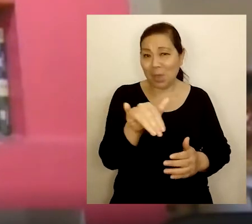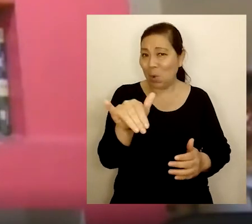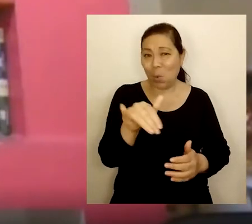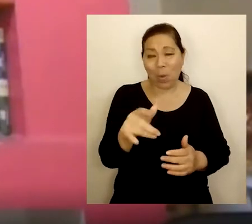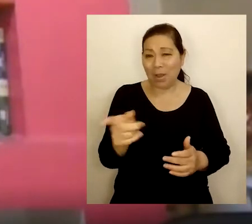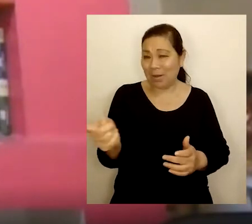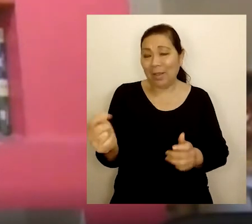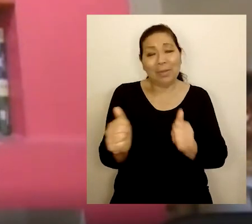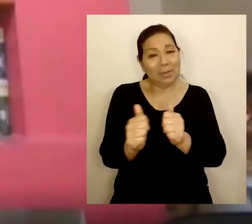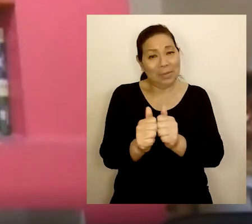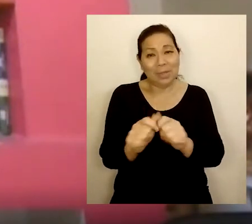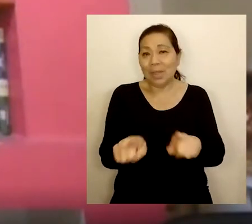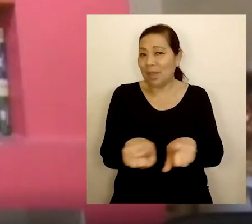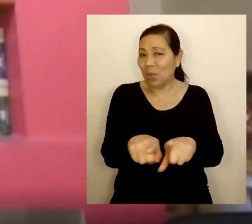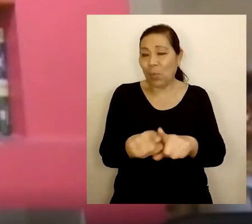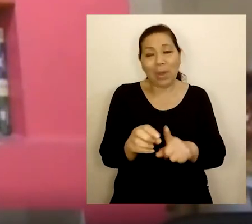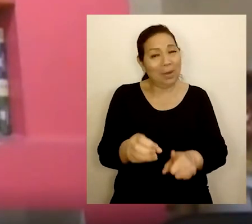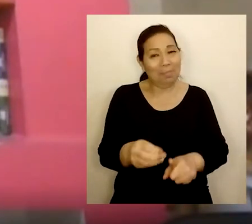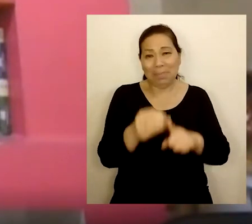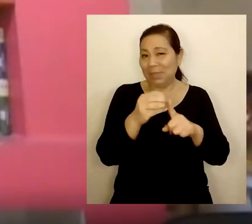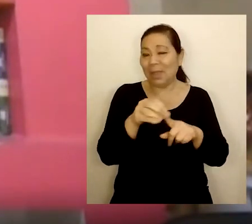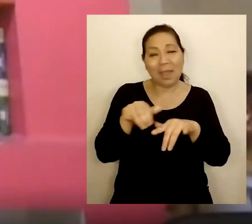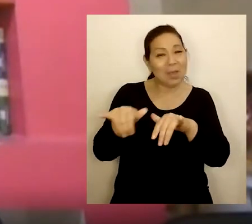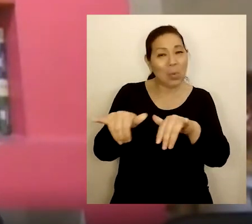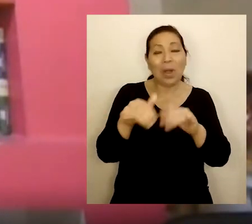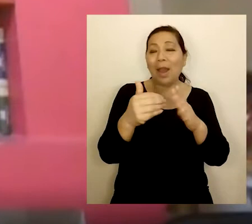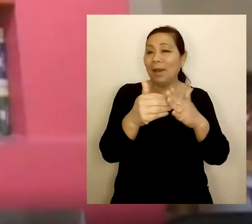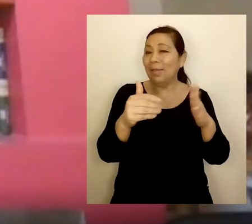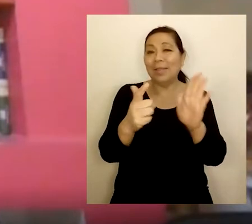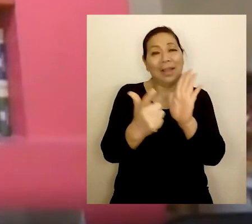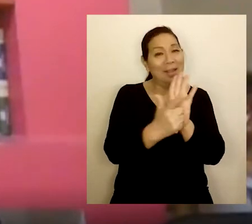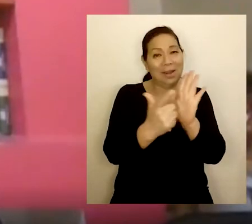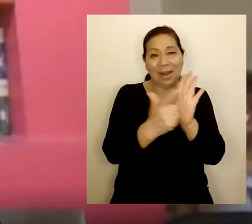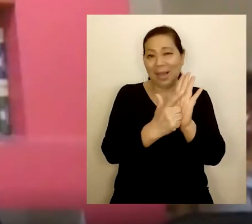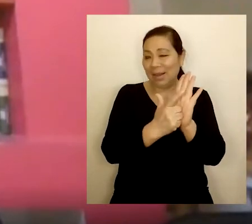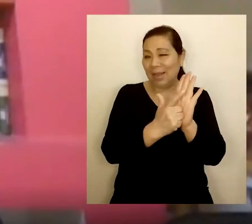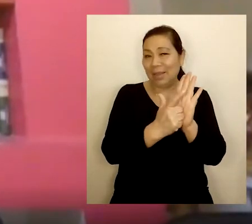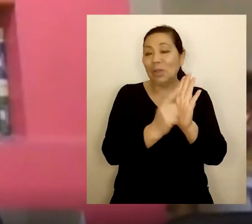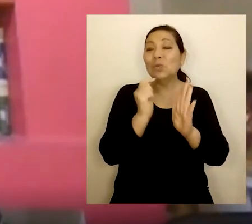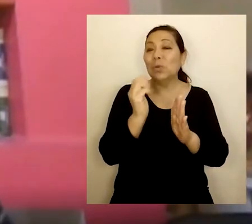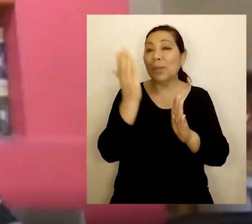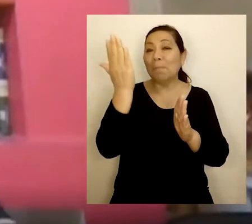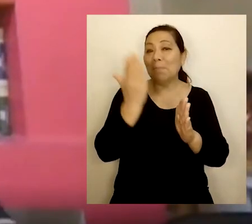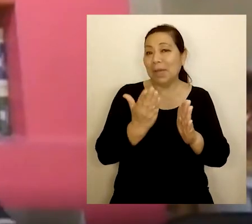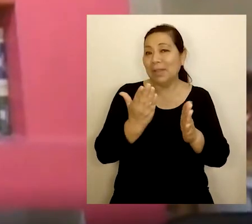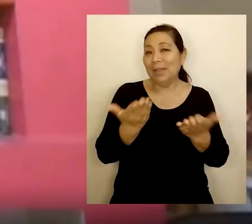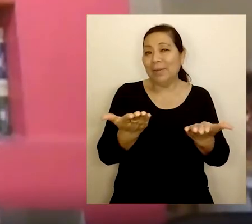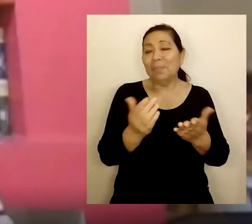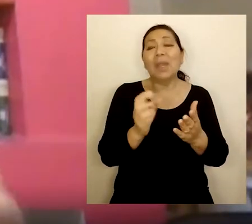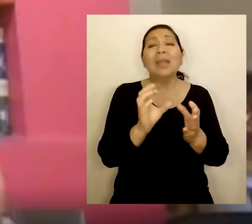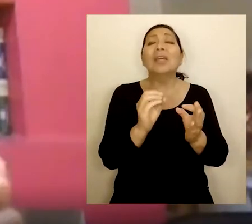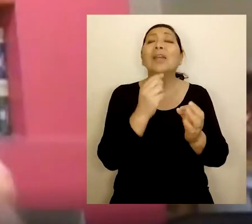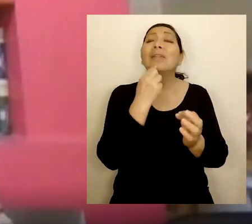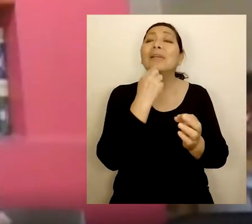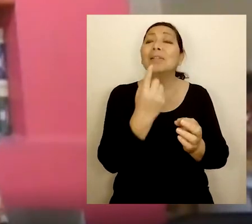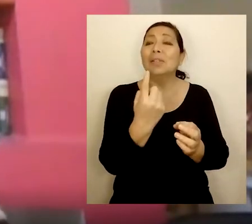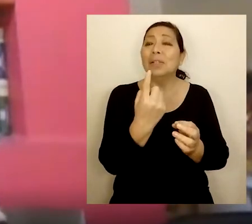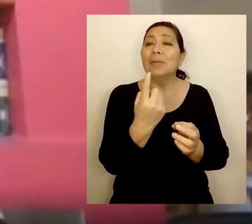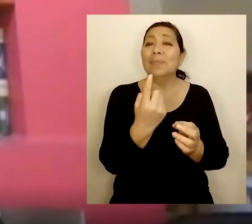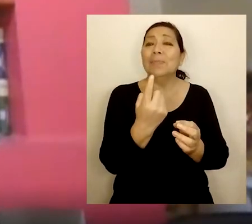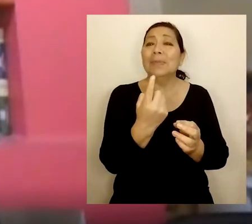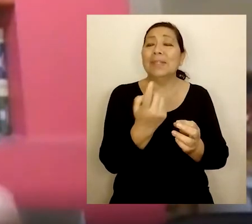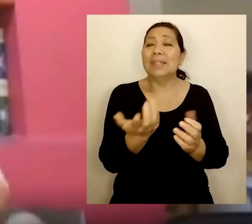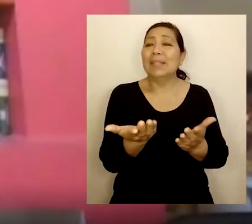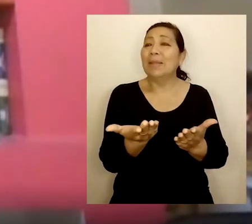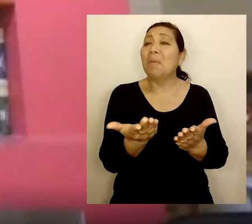a mi patrocinado se le aplique el principio de igualdad ante la ley y se declare fundada su demanda. Porque quiero precisar solamente lo último,